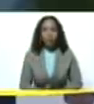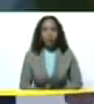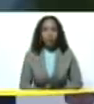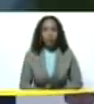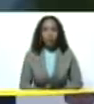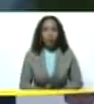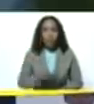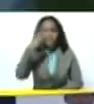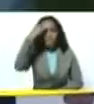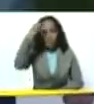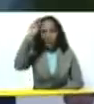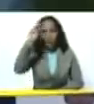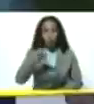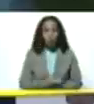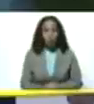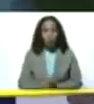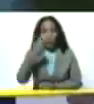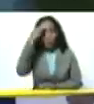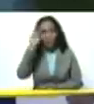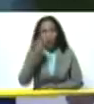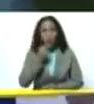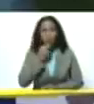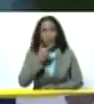de México, México lindo y querido,